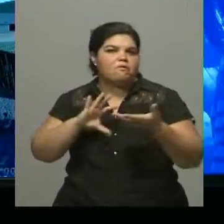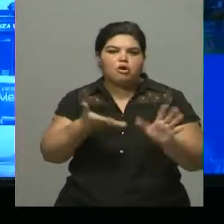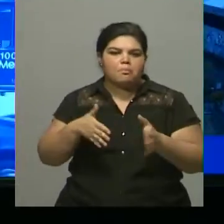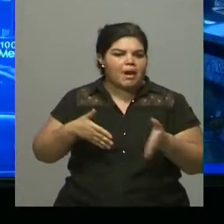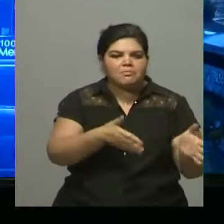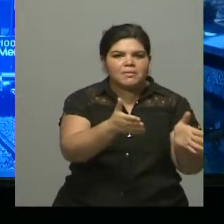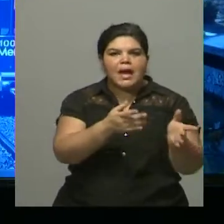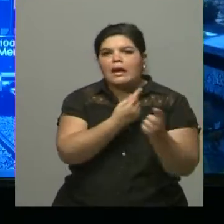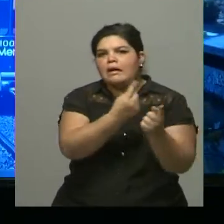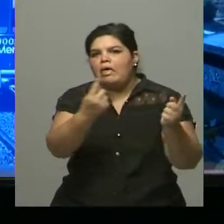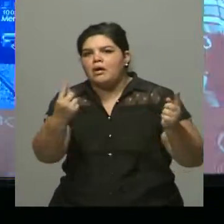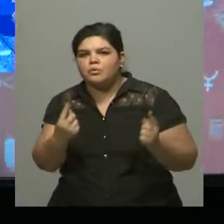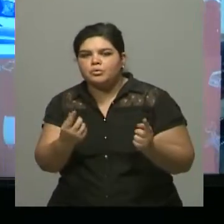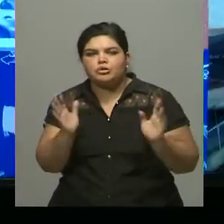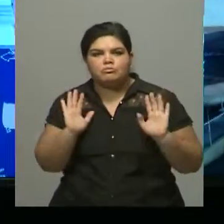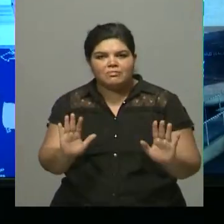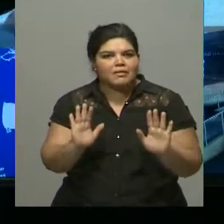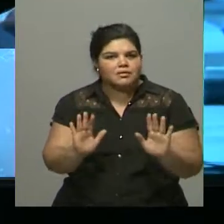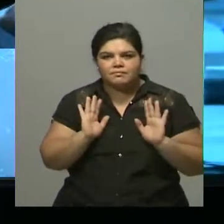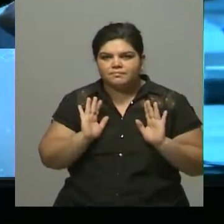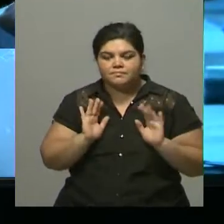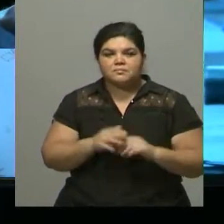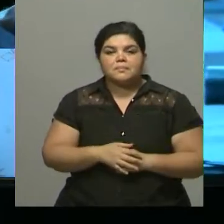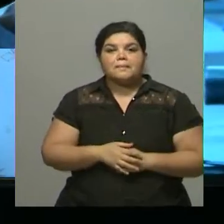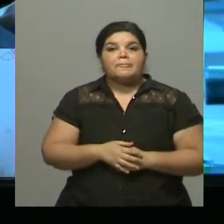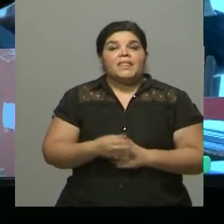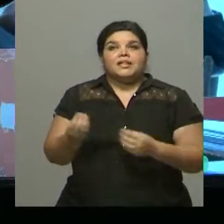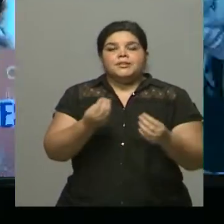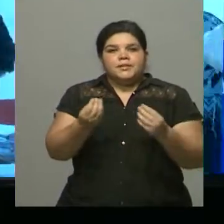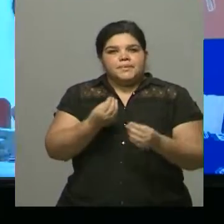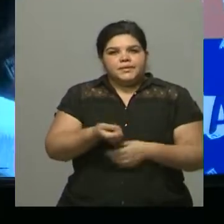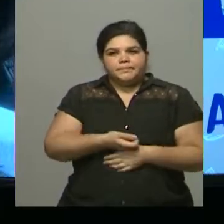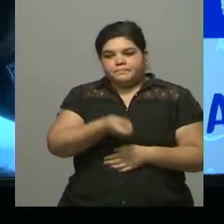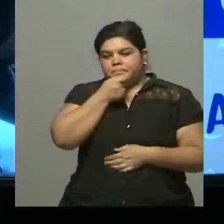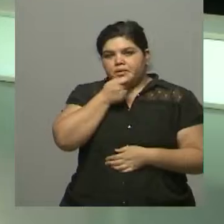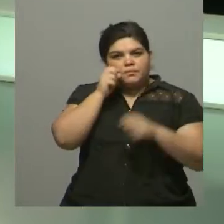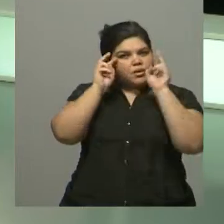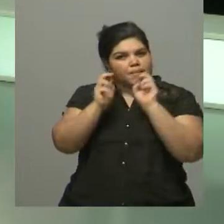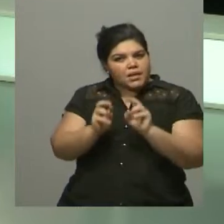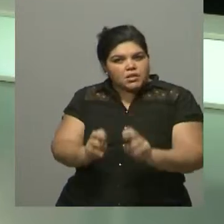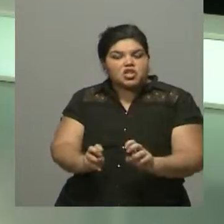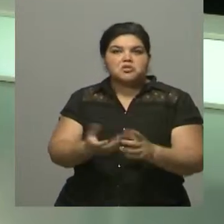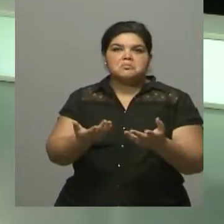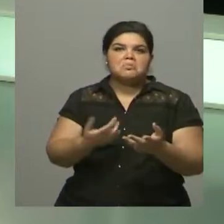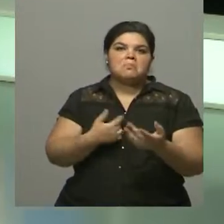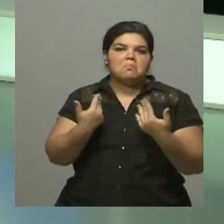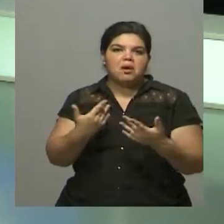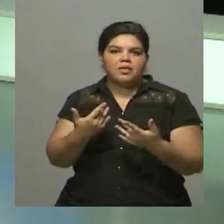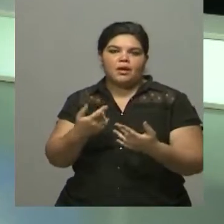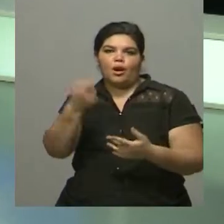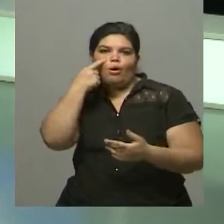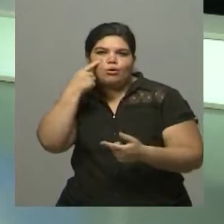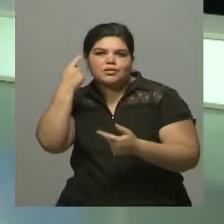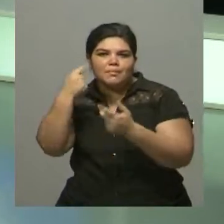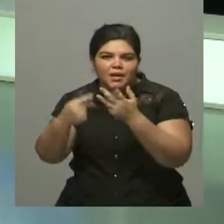amplia, uno puede pensar una intervención desde la investigación, desde la producción del conocimiento, como puede ser en alguna agencia